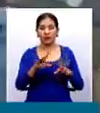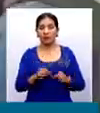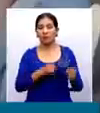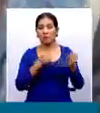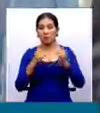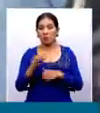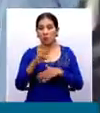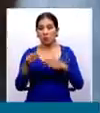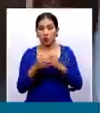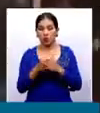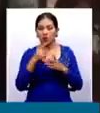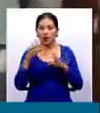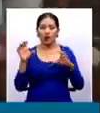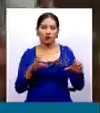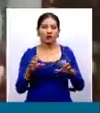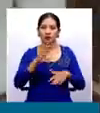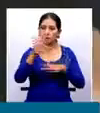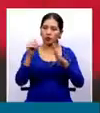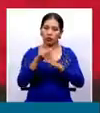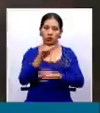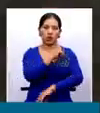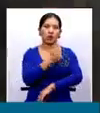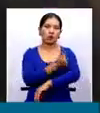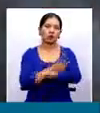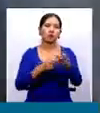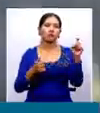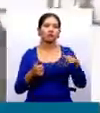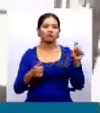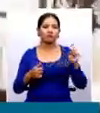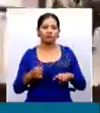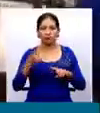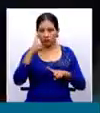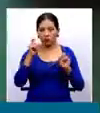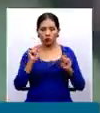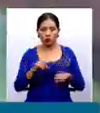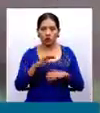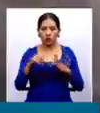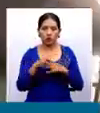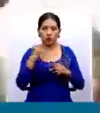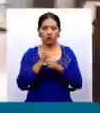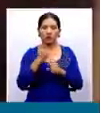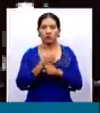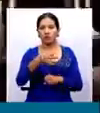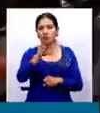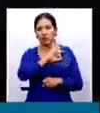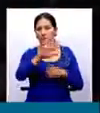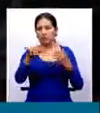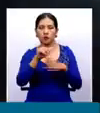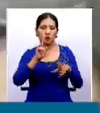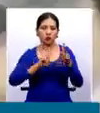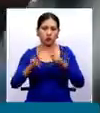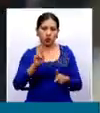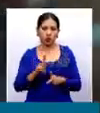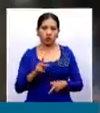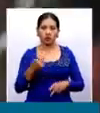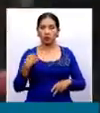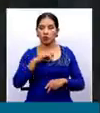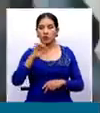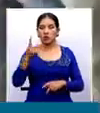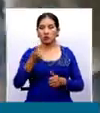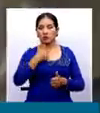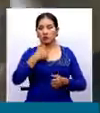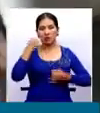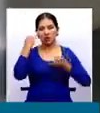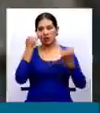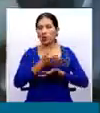que ejercerlo todas las autoridades para poder trabajar por el pueblo, no para poder hacer lo que se nos antoje,